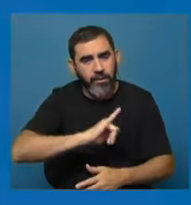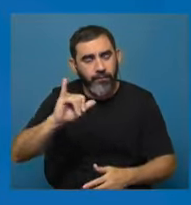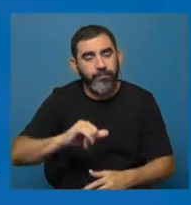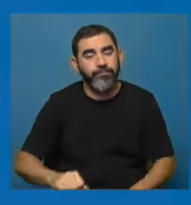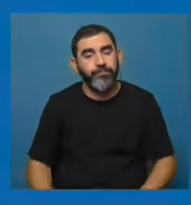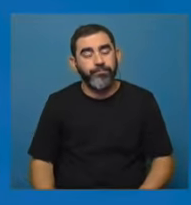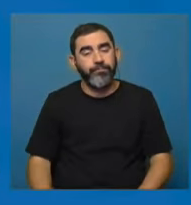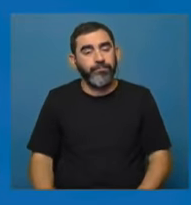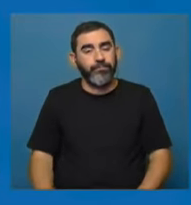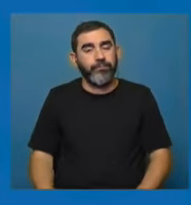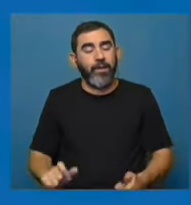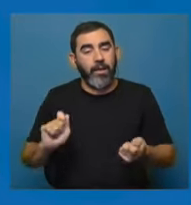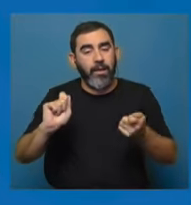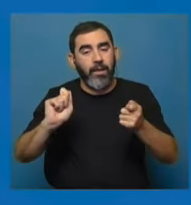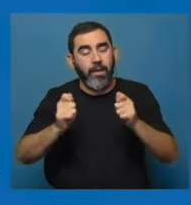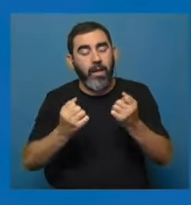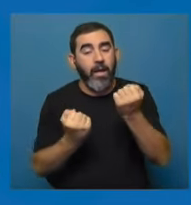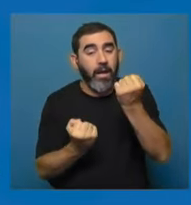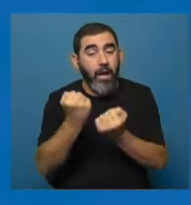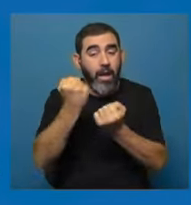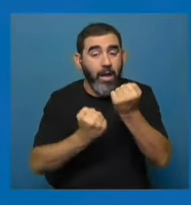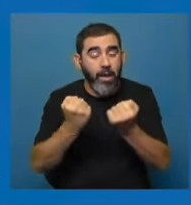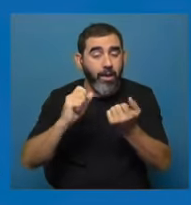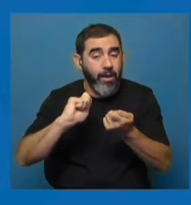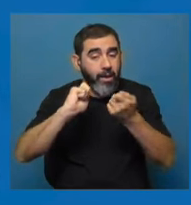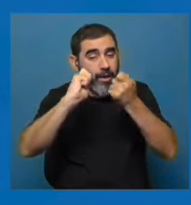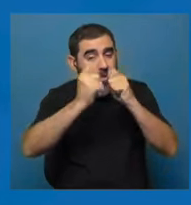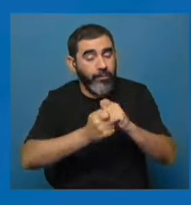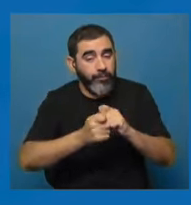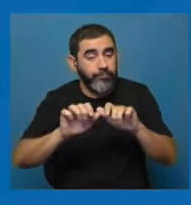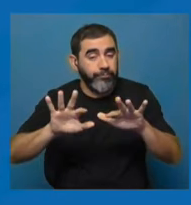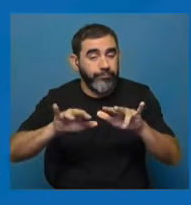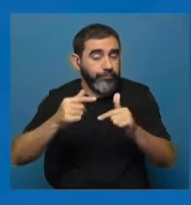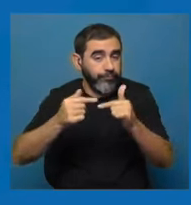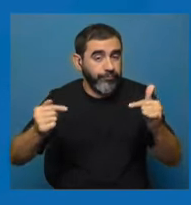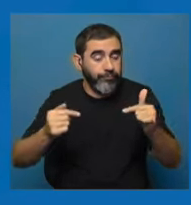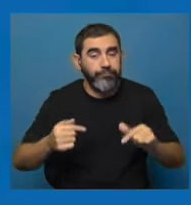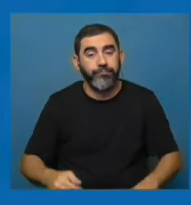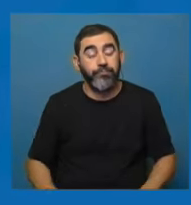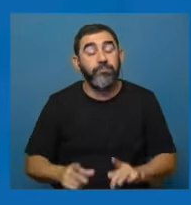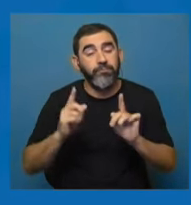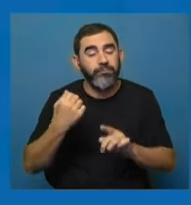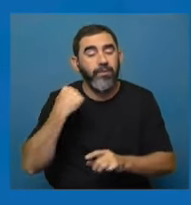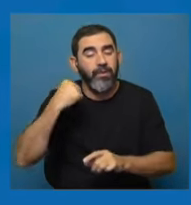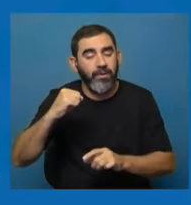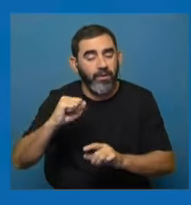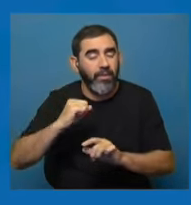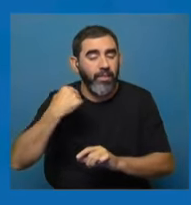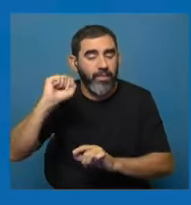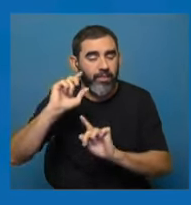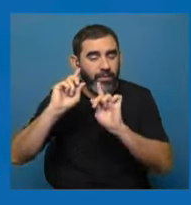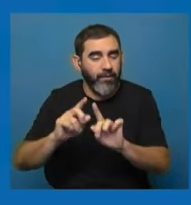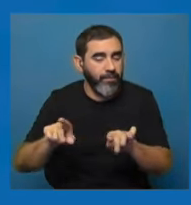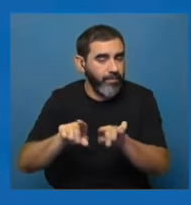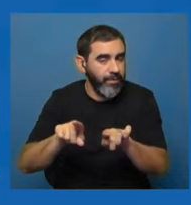transaccionalidad a nivel de lo que es la industria financiera se ha ido desplazando a a todo lo que son los medios digitales también el delito se ha ido desplazando